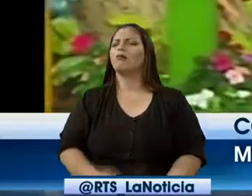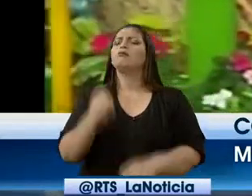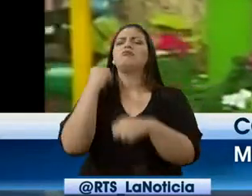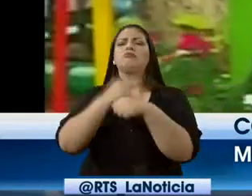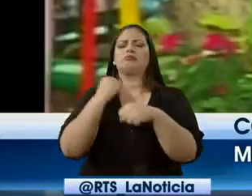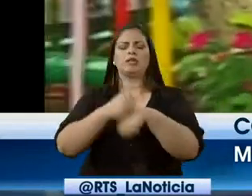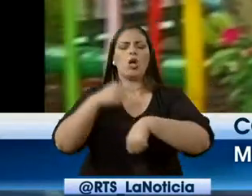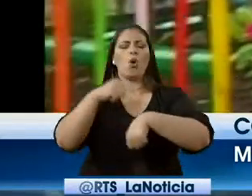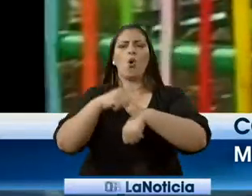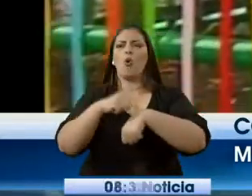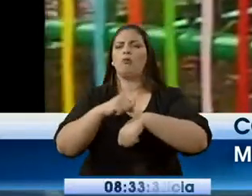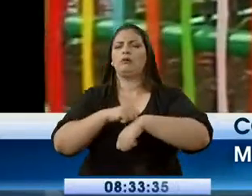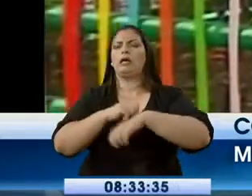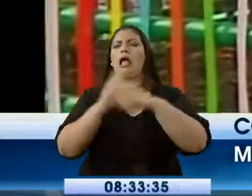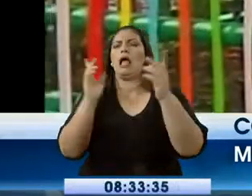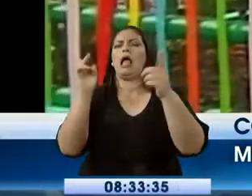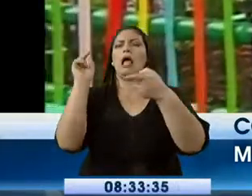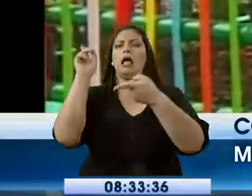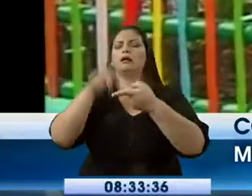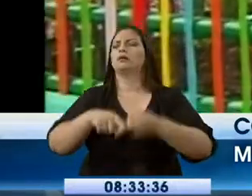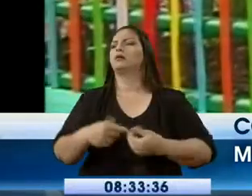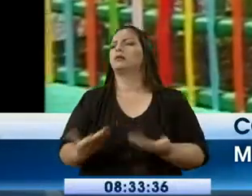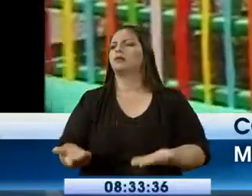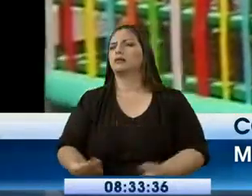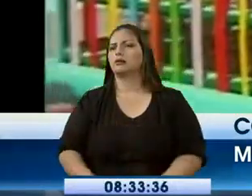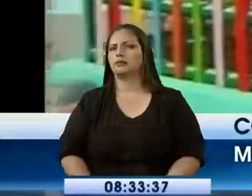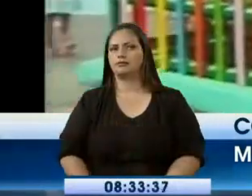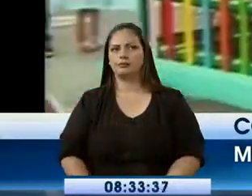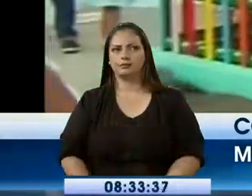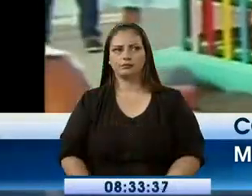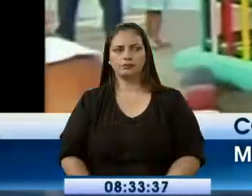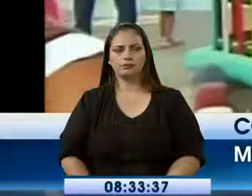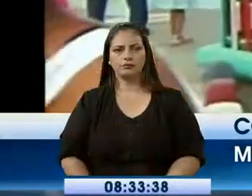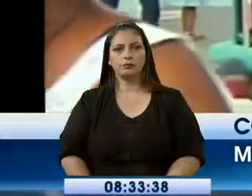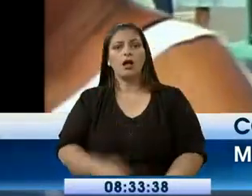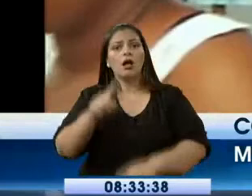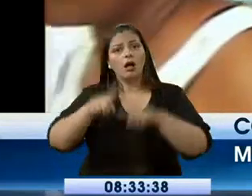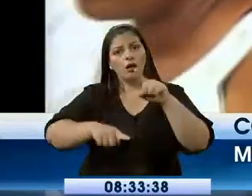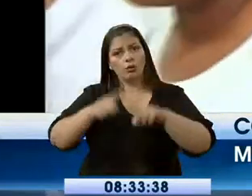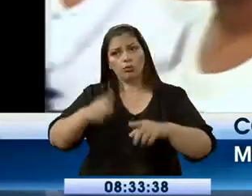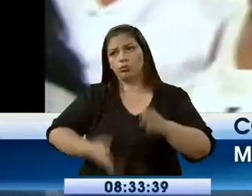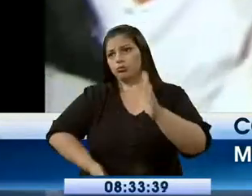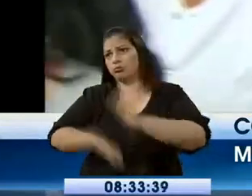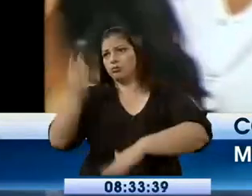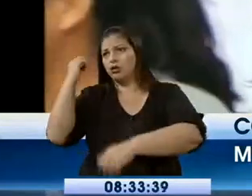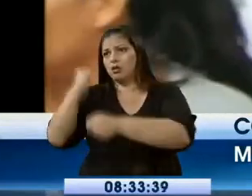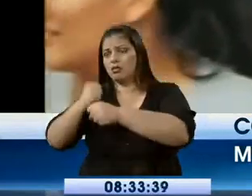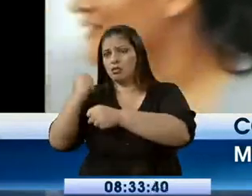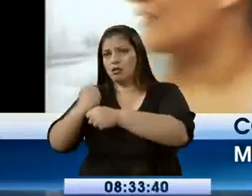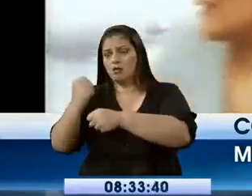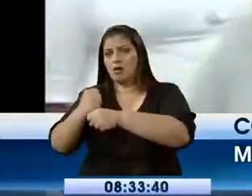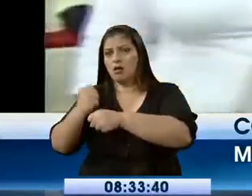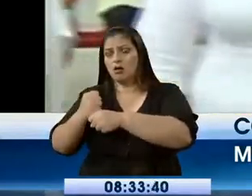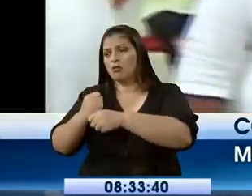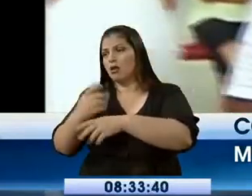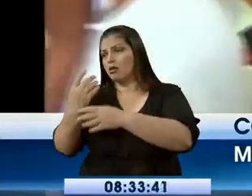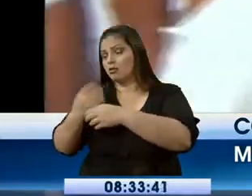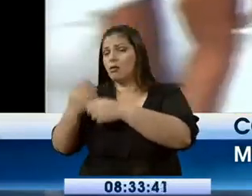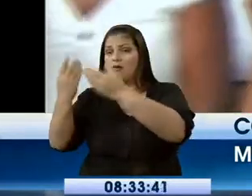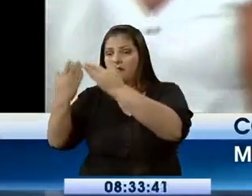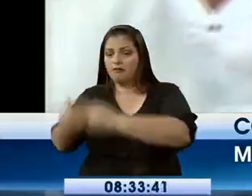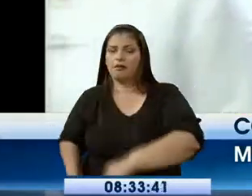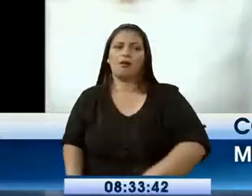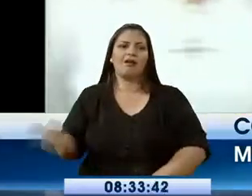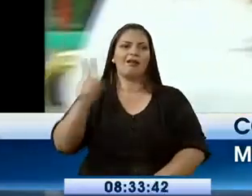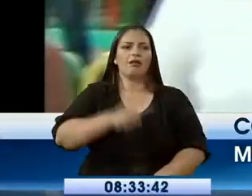ustedes? Bueno, los que trabajaban, ellos empezaban después del trabajo, y las que estábamos en casa,